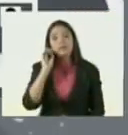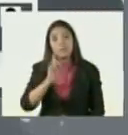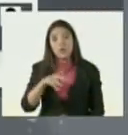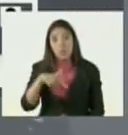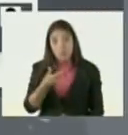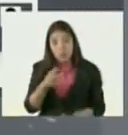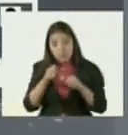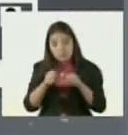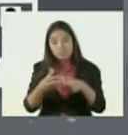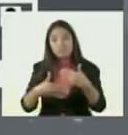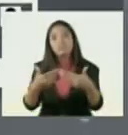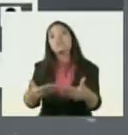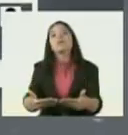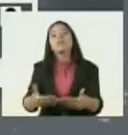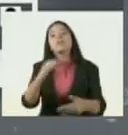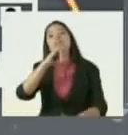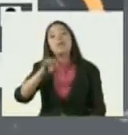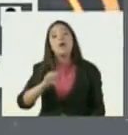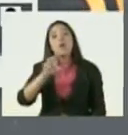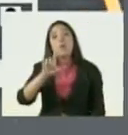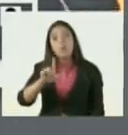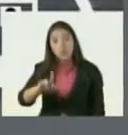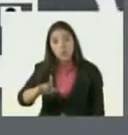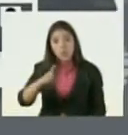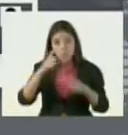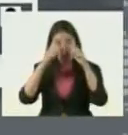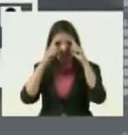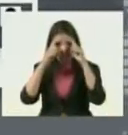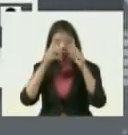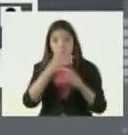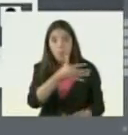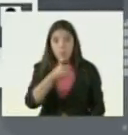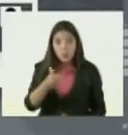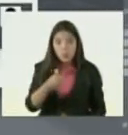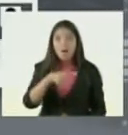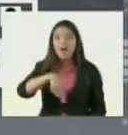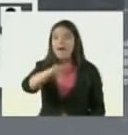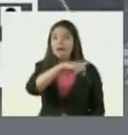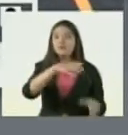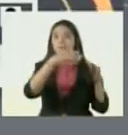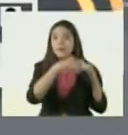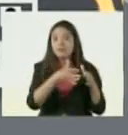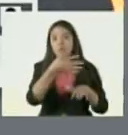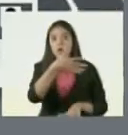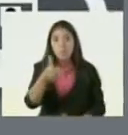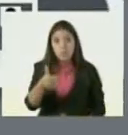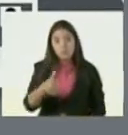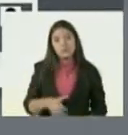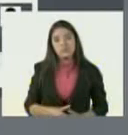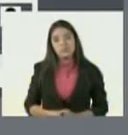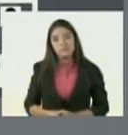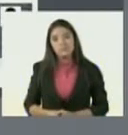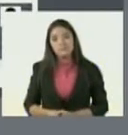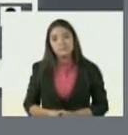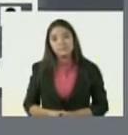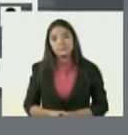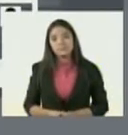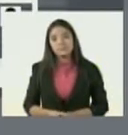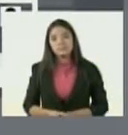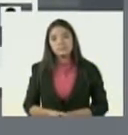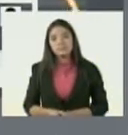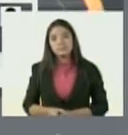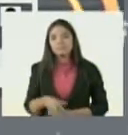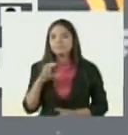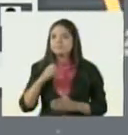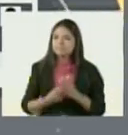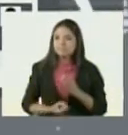generar? Es Julio Borges, es la MUP, son los partidos de la MUP, los que en el mes